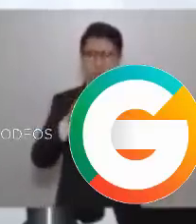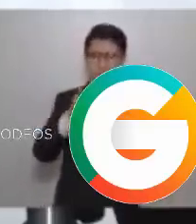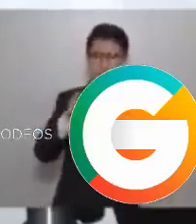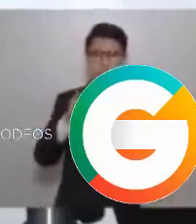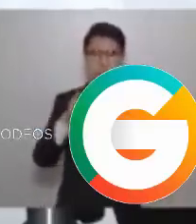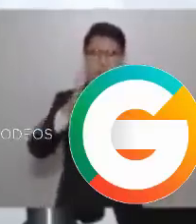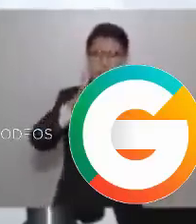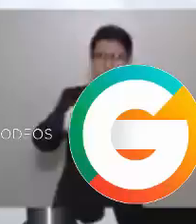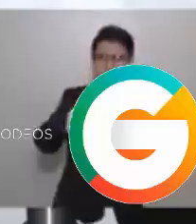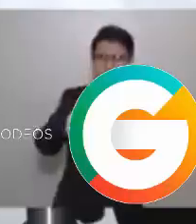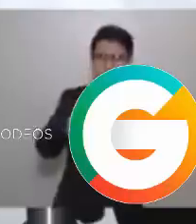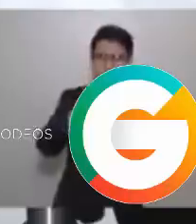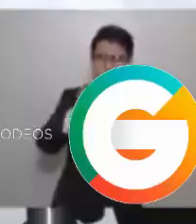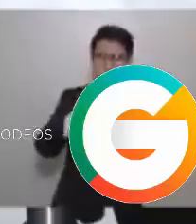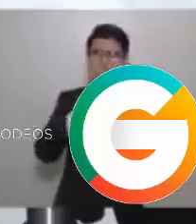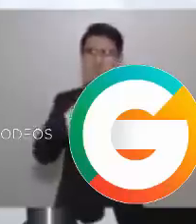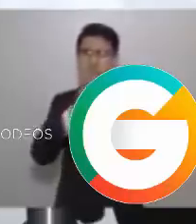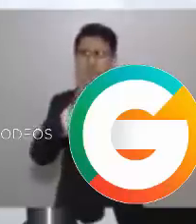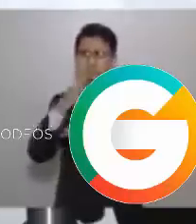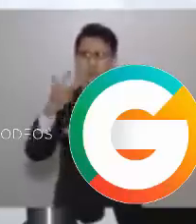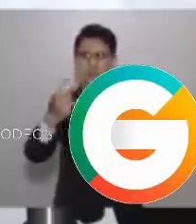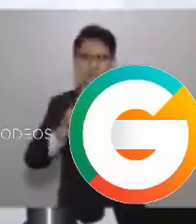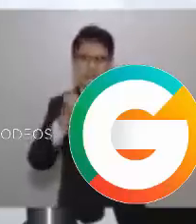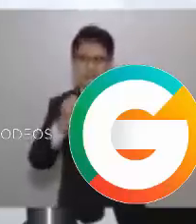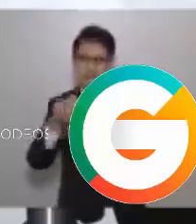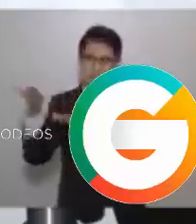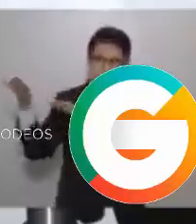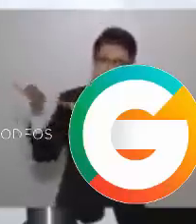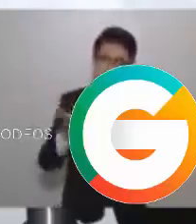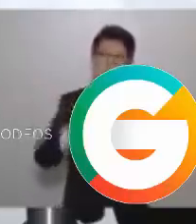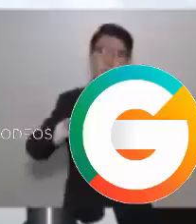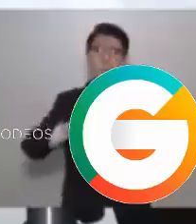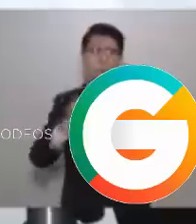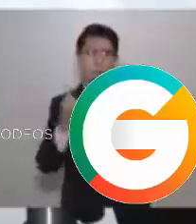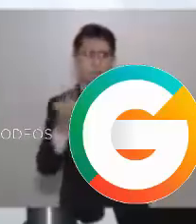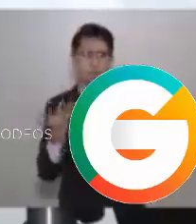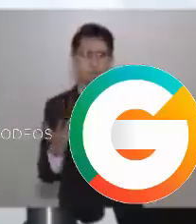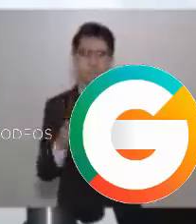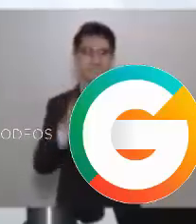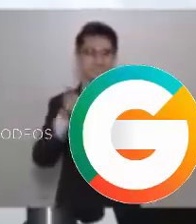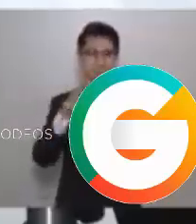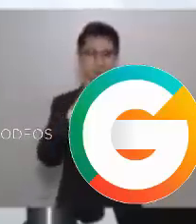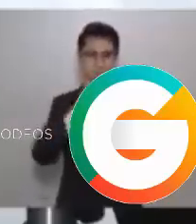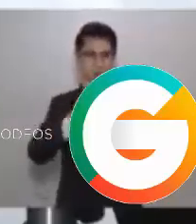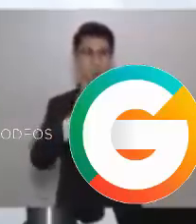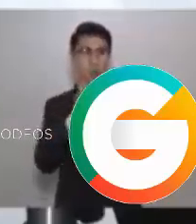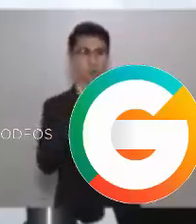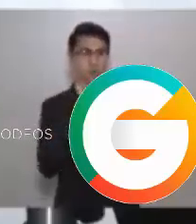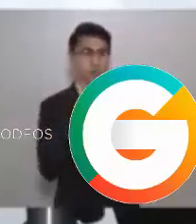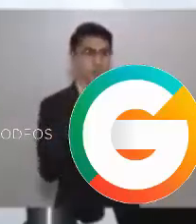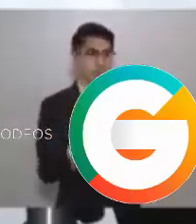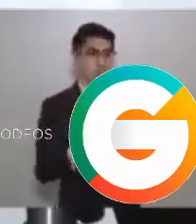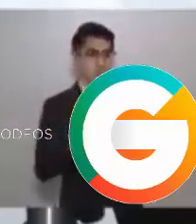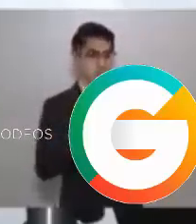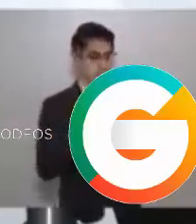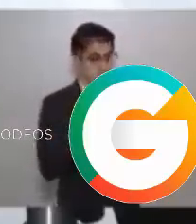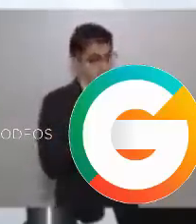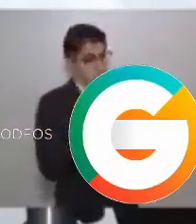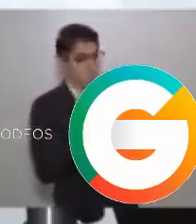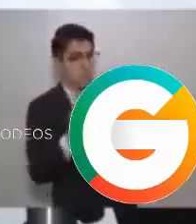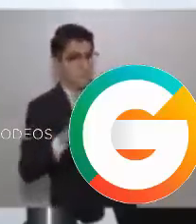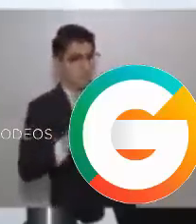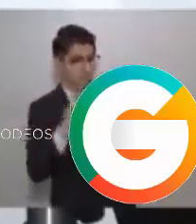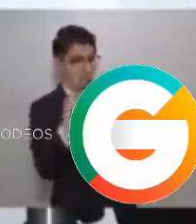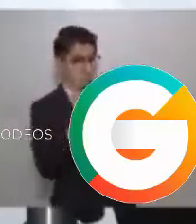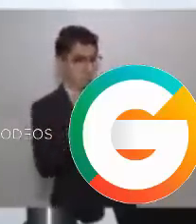mano lo que entendemos como la hipótesis fuerte lo es la rivalidad producida entre integrantes de personas de